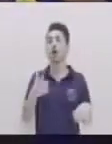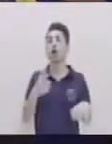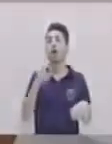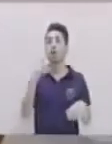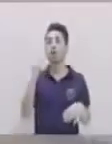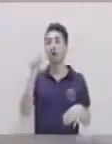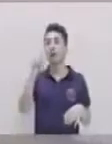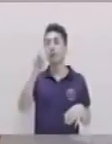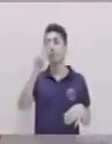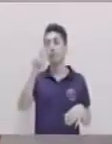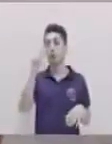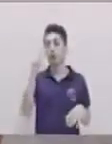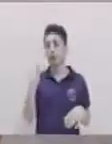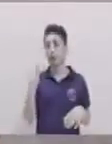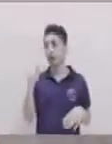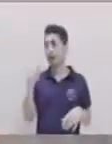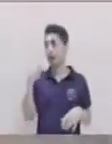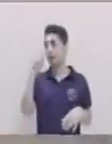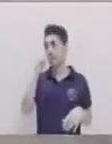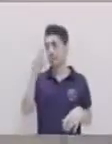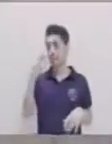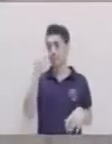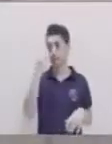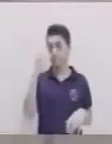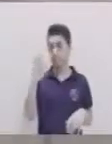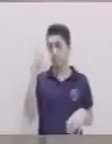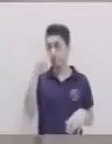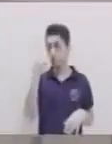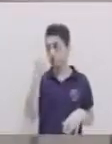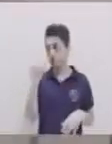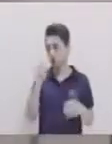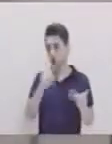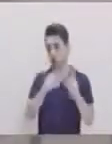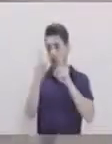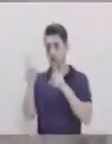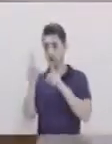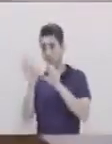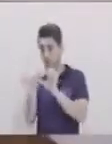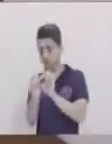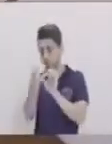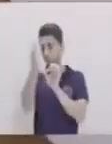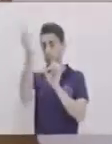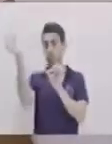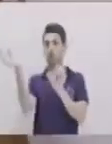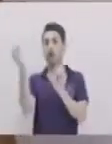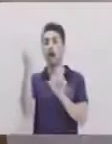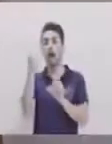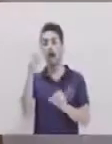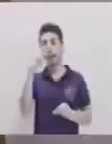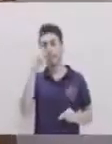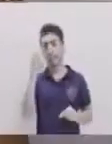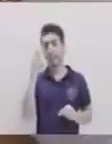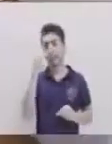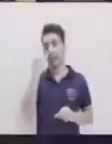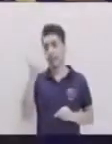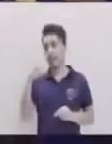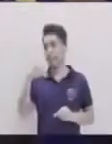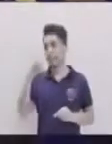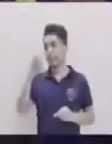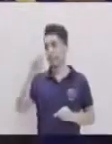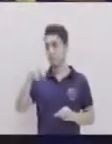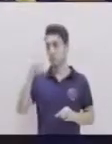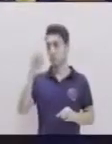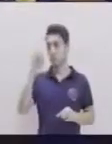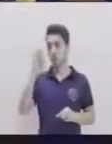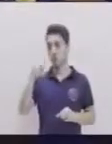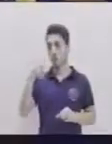tricúspide. Tenemos la válvula pulmonar y la arteria pulmonar. Del lado izquierdo podemos